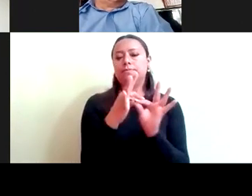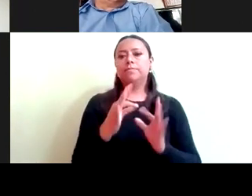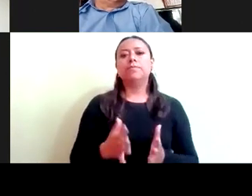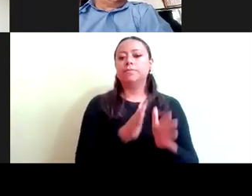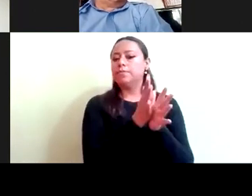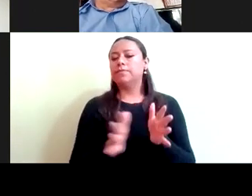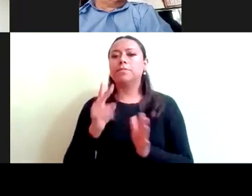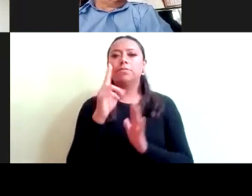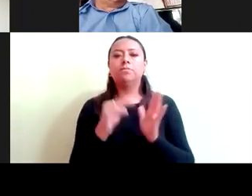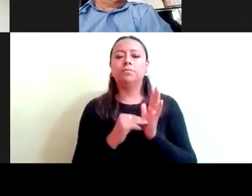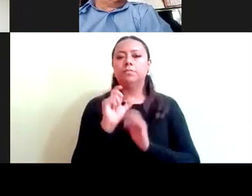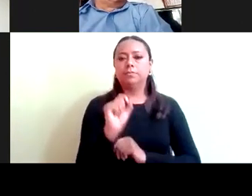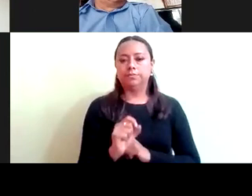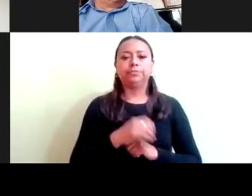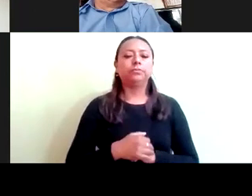y